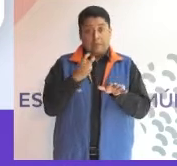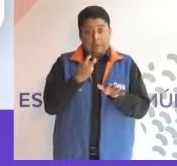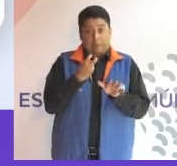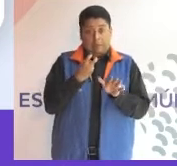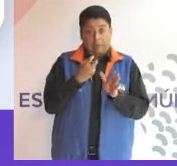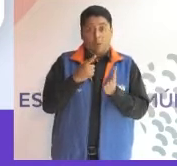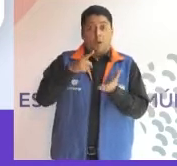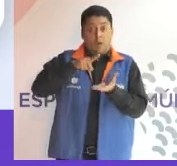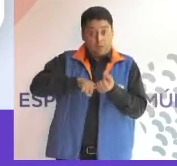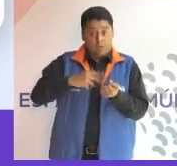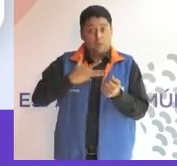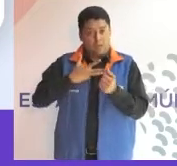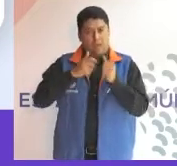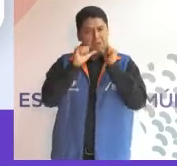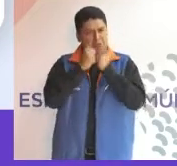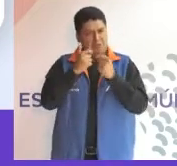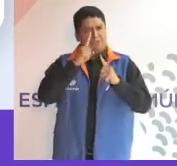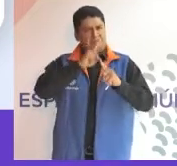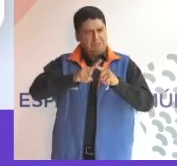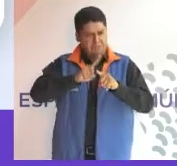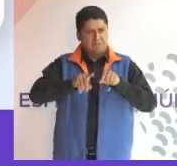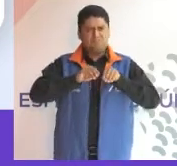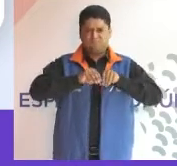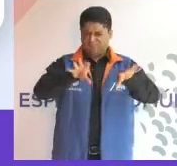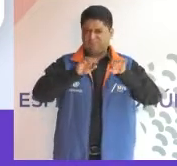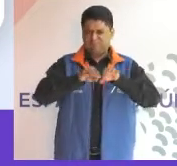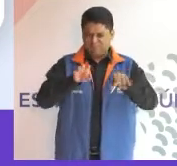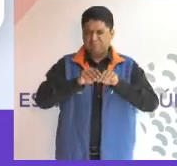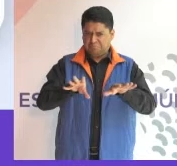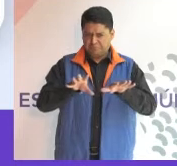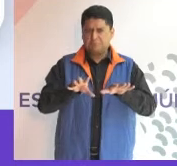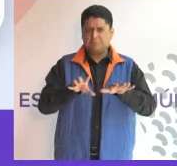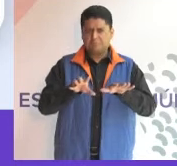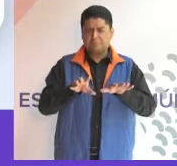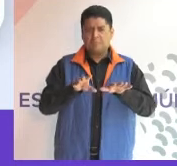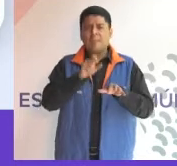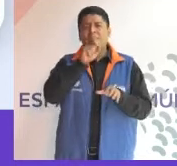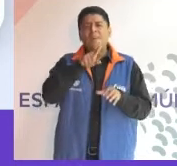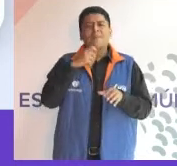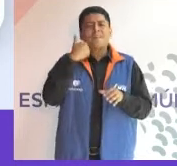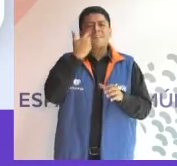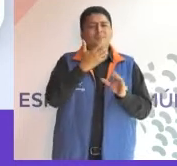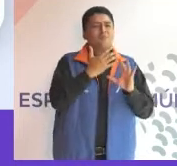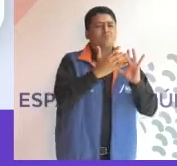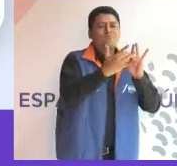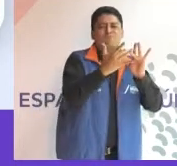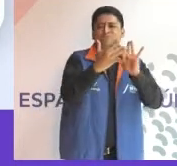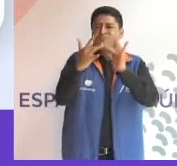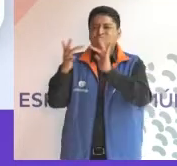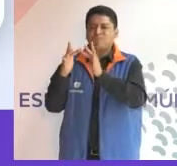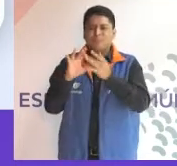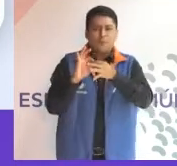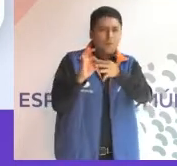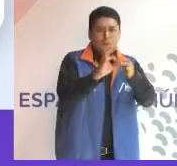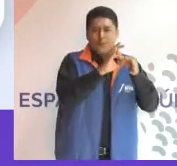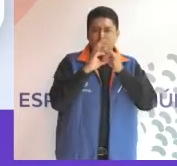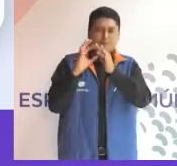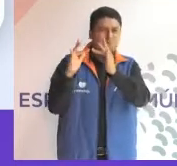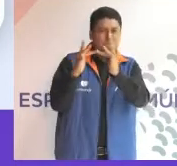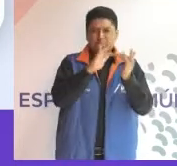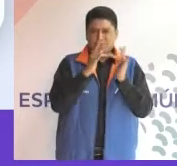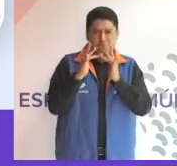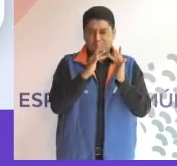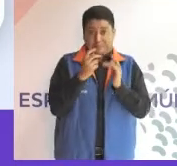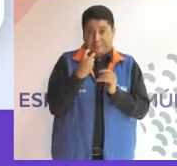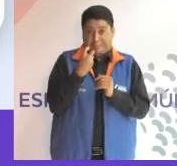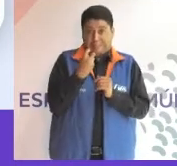puramente institucional, y tenemos por otro lado, medimos redes, y ahí hay un problema, digamos,